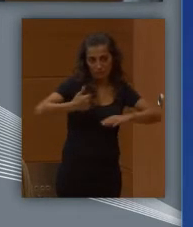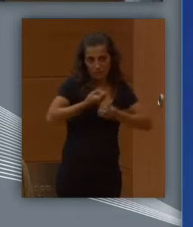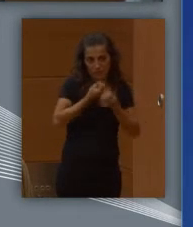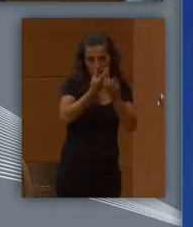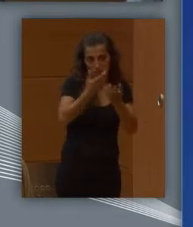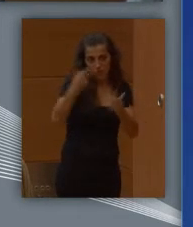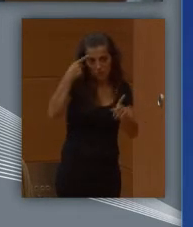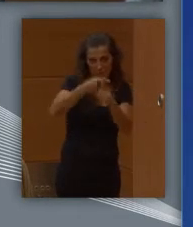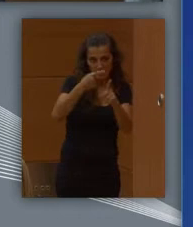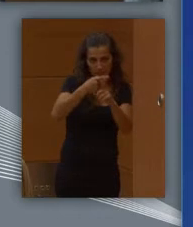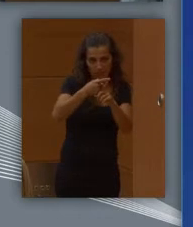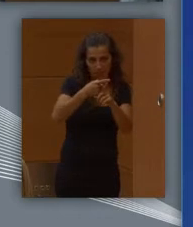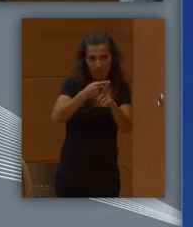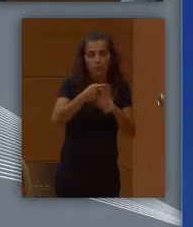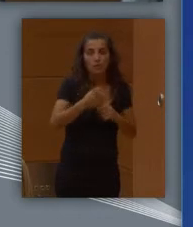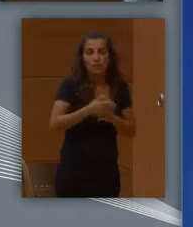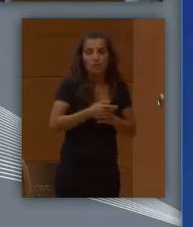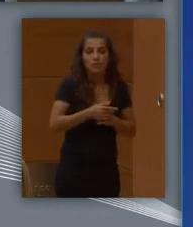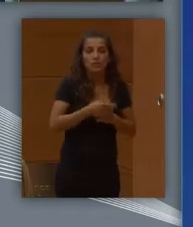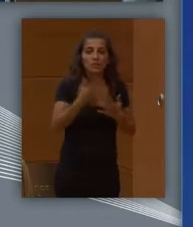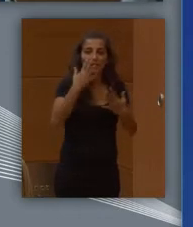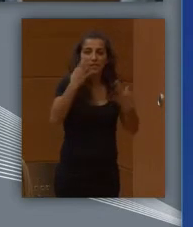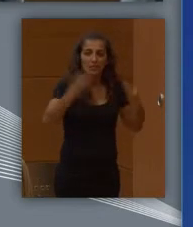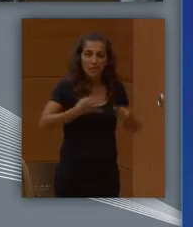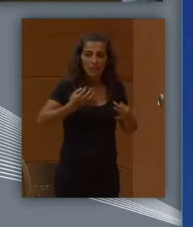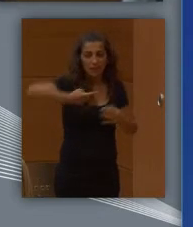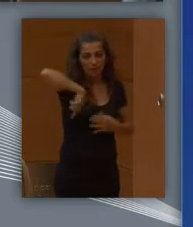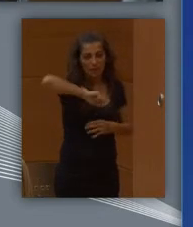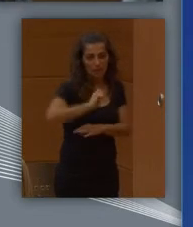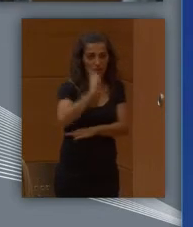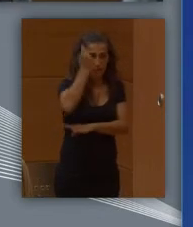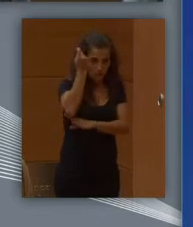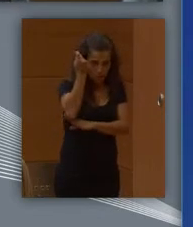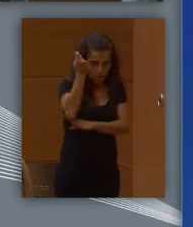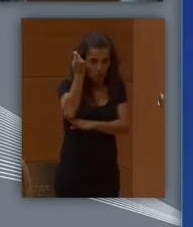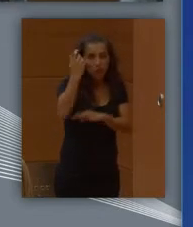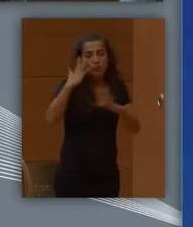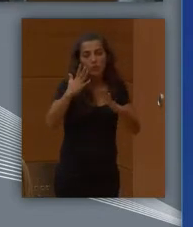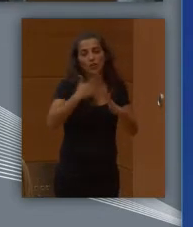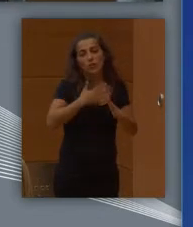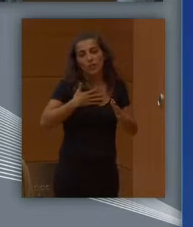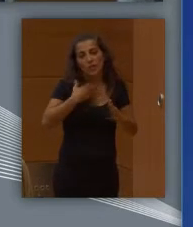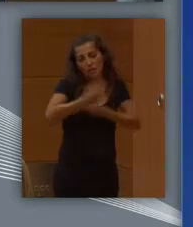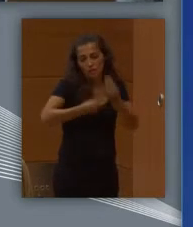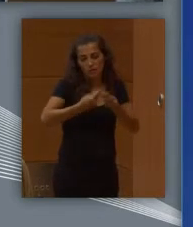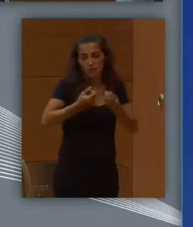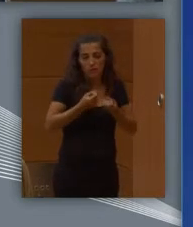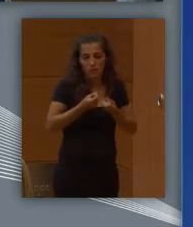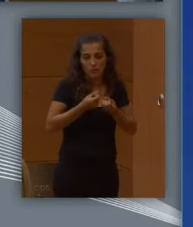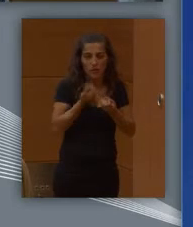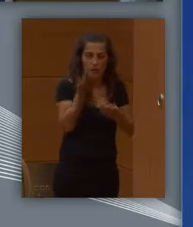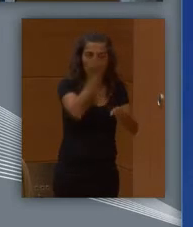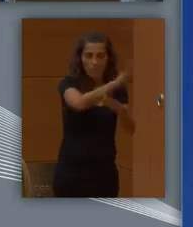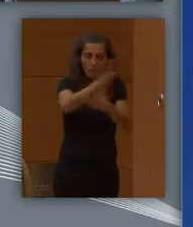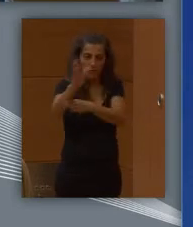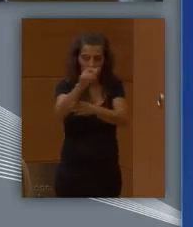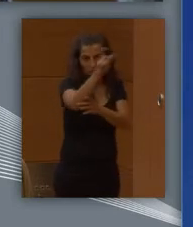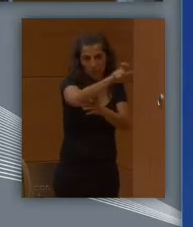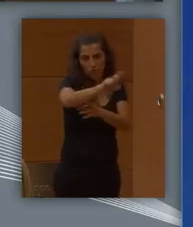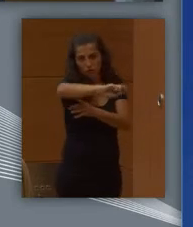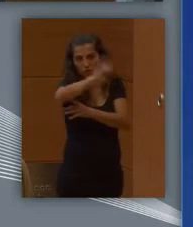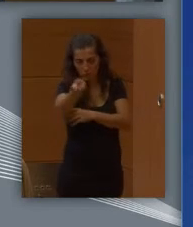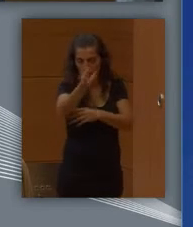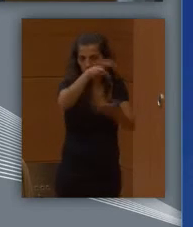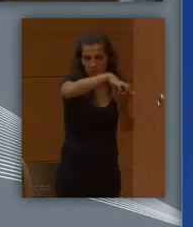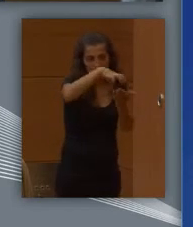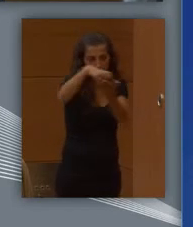crear estas aplicaciones, hasta aquí es donde hemos llegado nosotros, pero lo que hemos hecho es poner a disposición de terceros, a disposición de cualquiera, a disposición de los ciudadanos, de emprendedores,